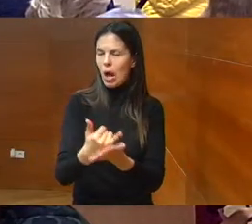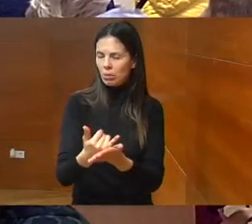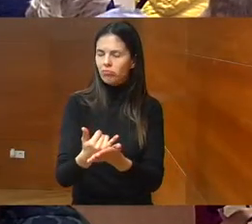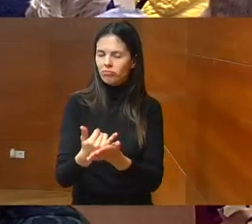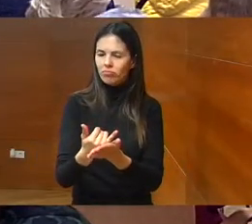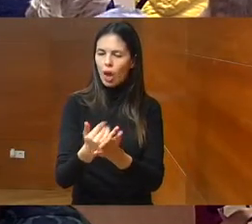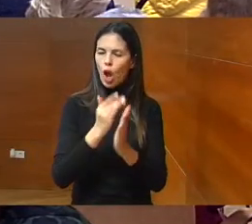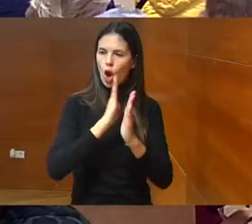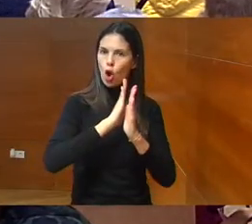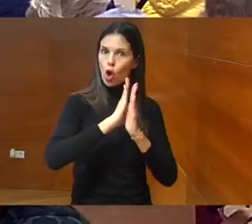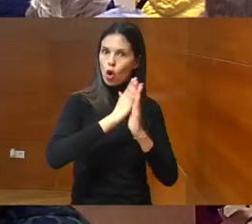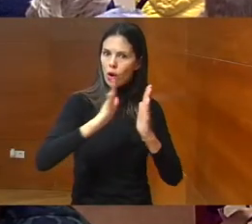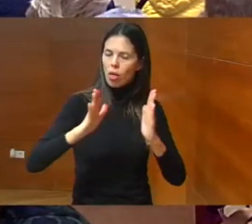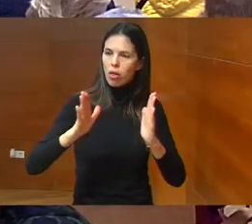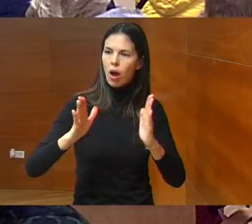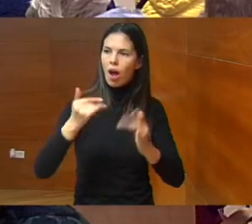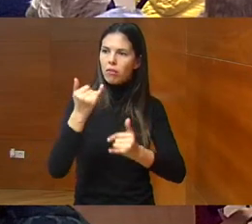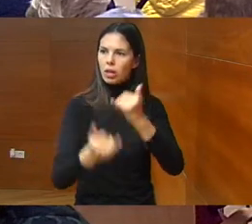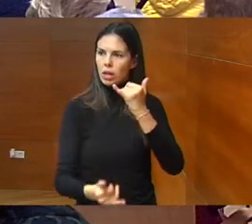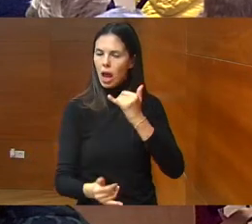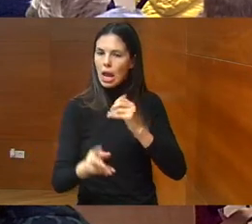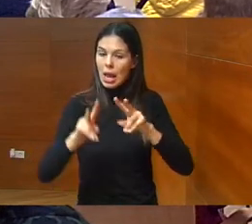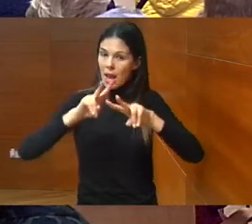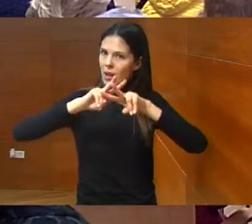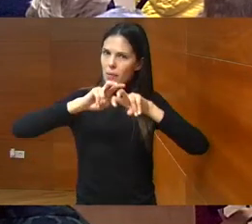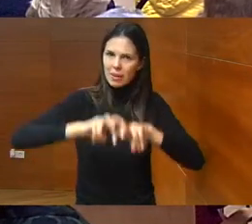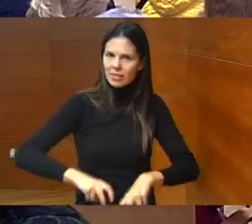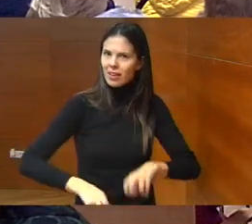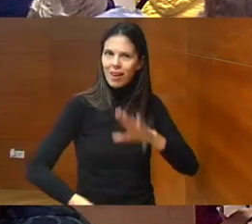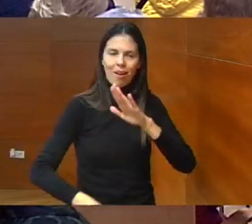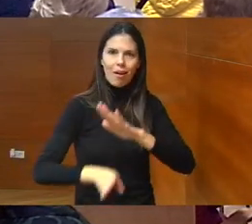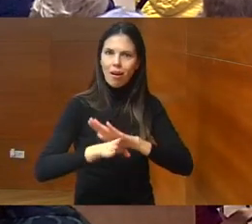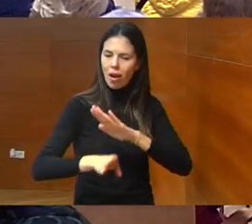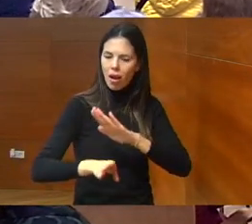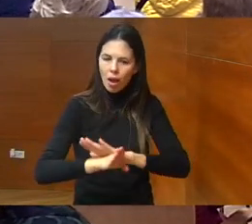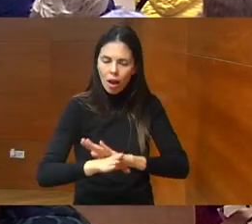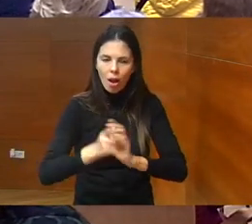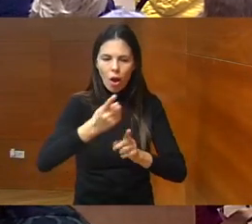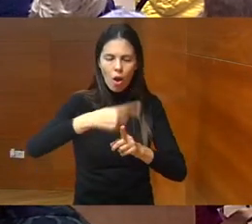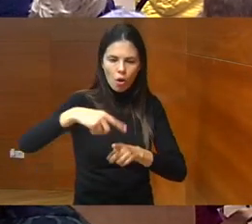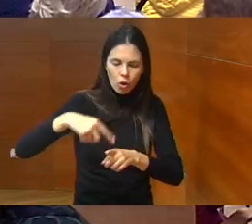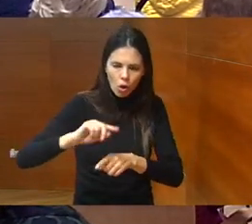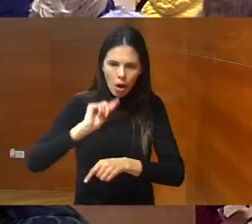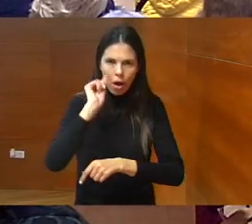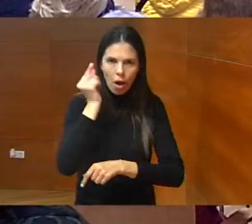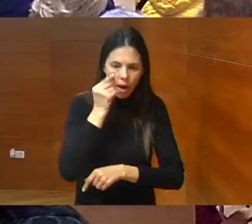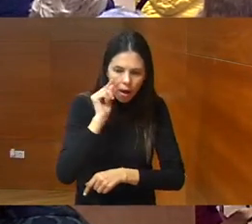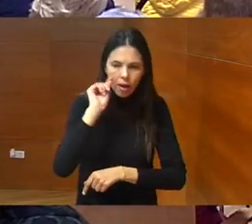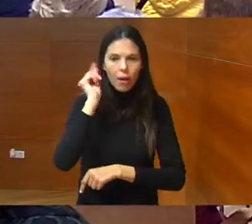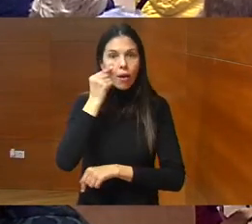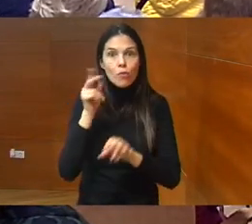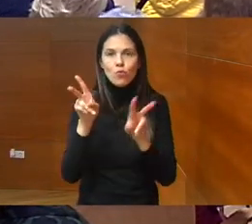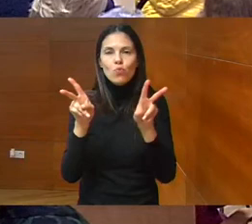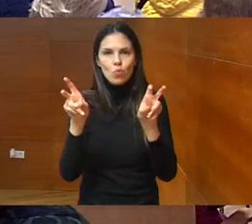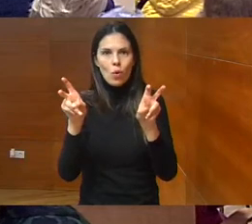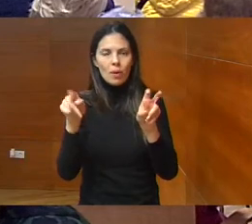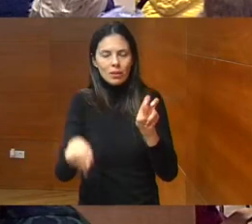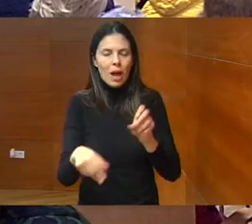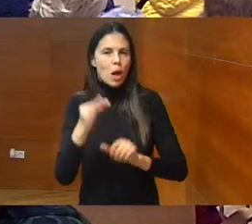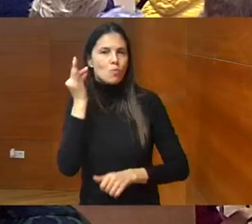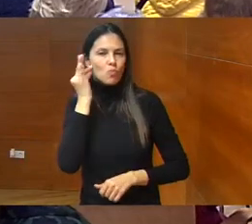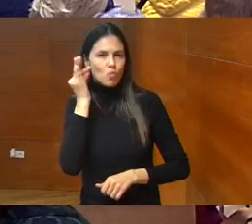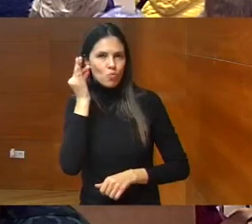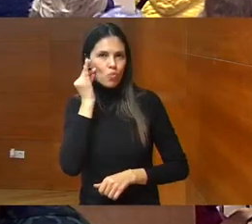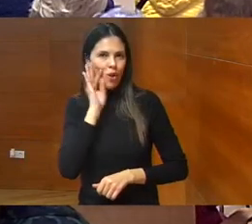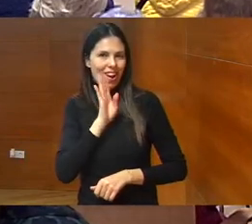colección pues da pena a que se siga investigando a que se sigan descubriendo y redescubriendo estas a estas mujeres